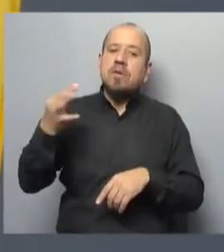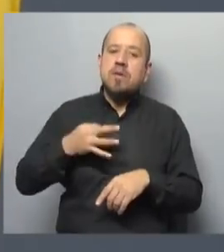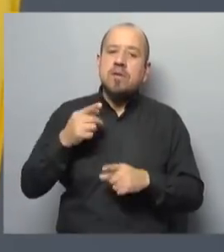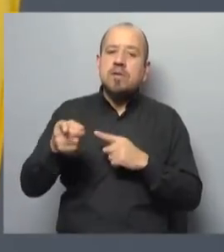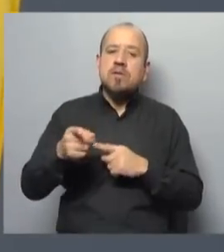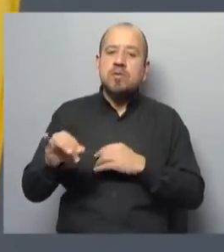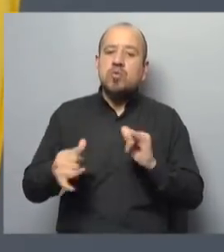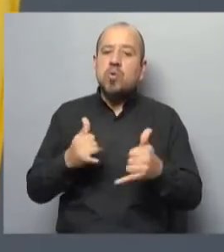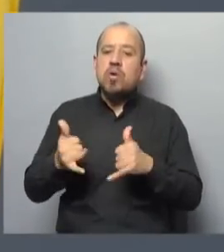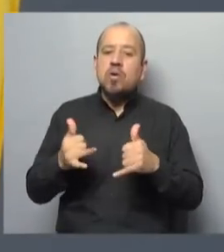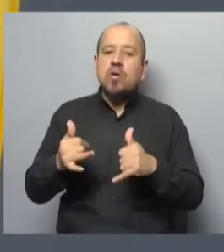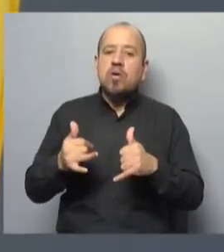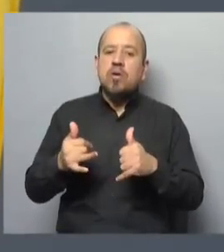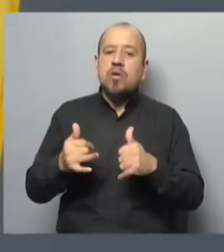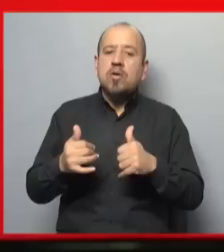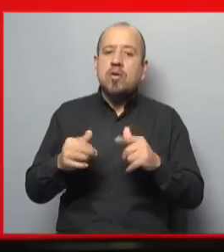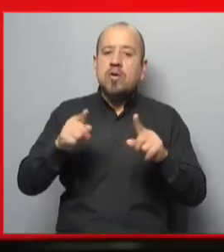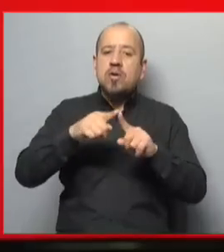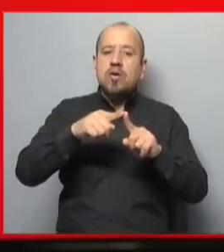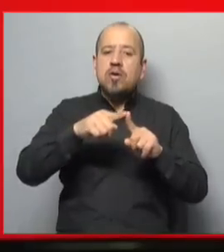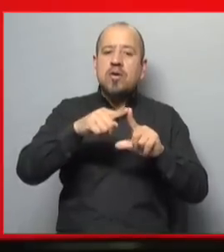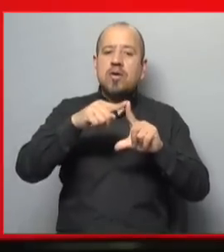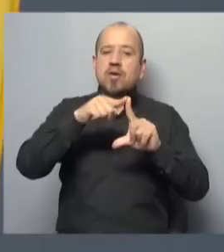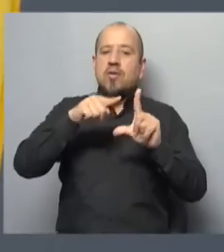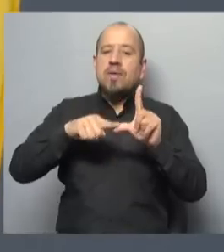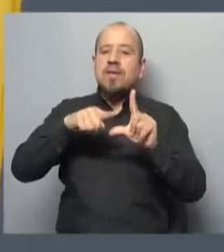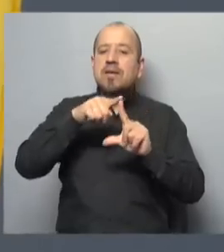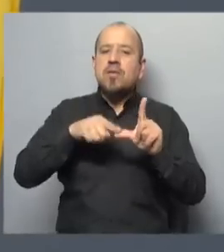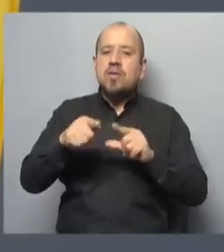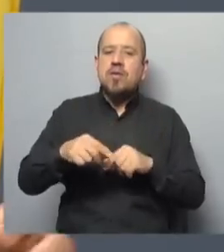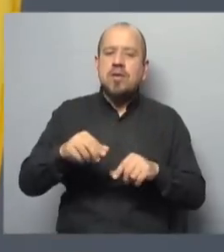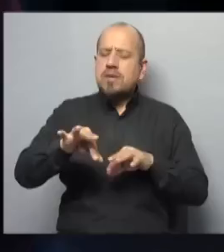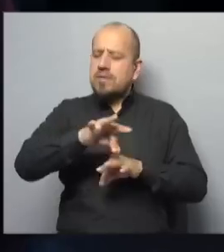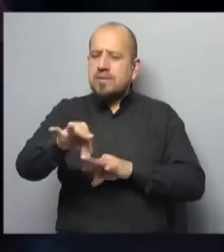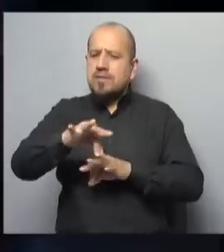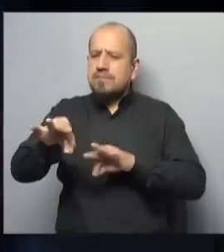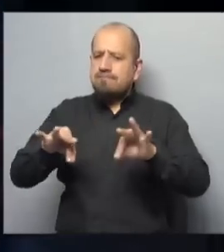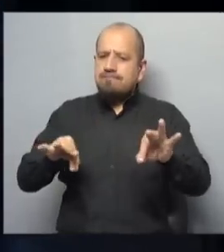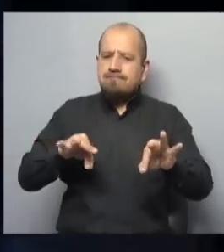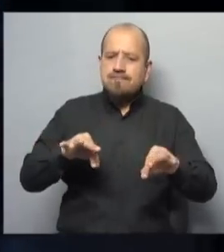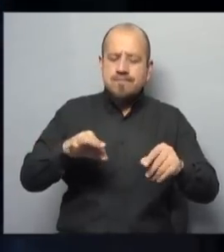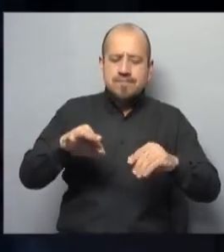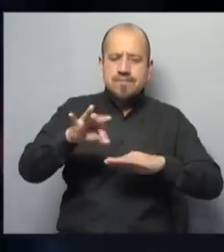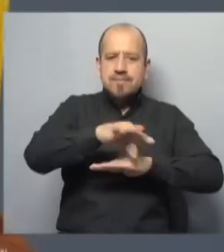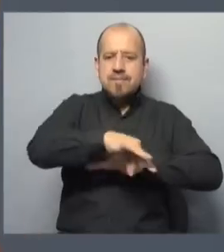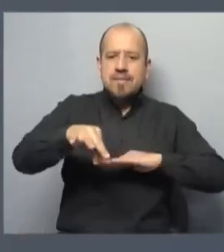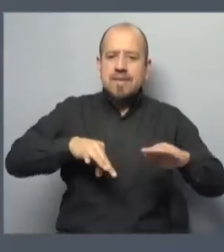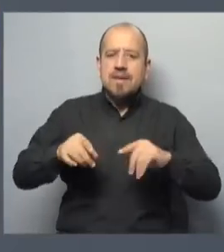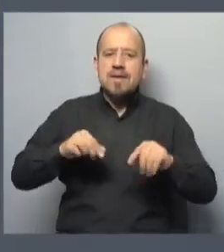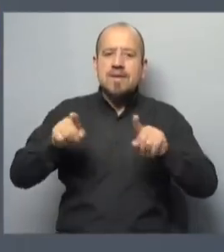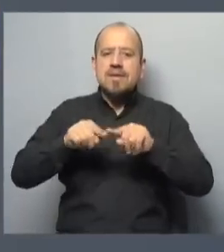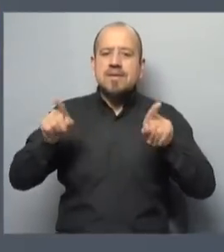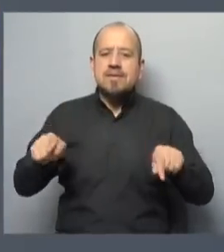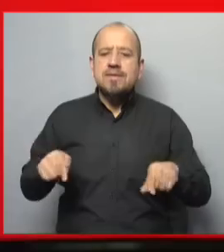soy jorge o métrico y ya me me puse a estudiar que era hacer un con geométrico y que era seguro